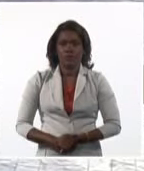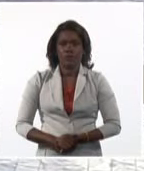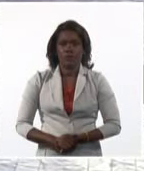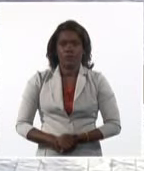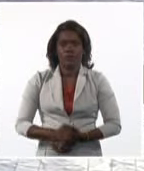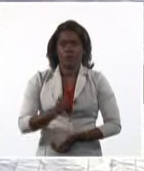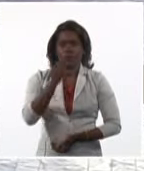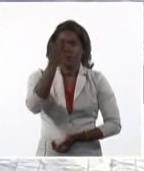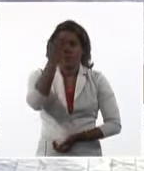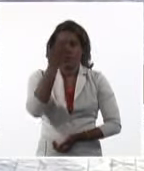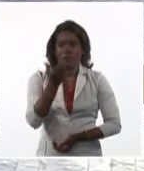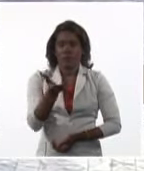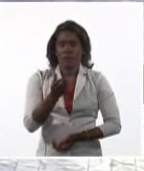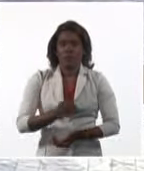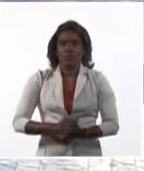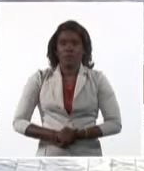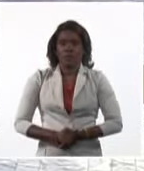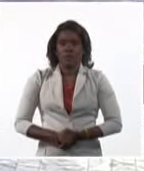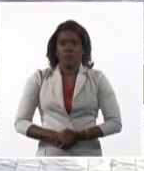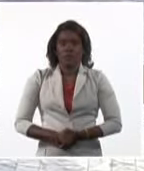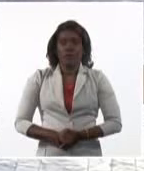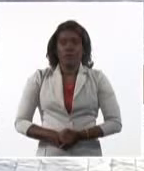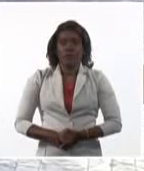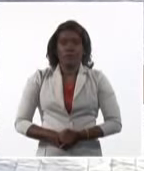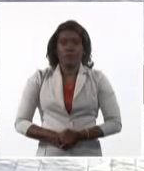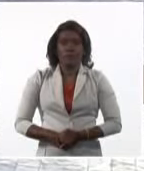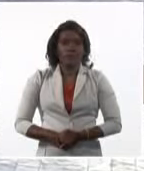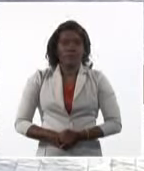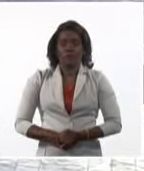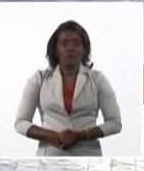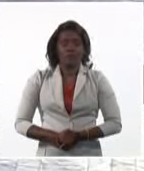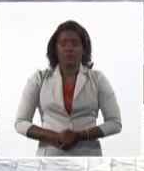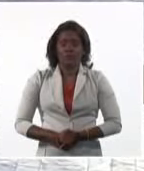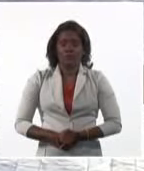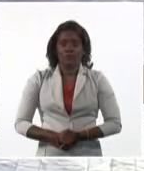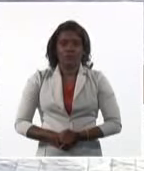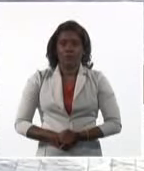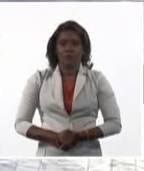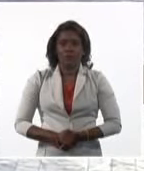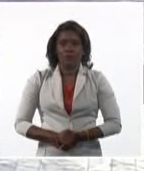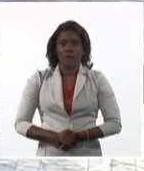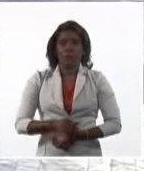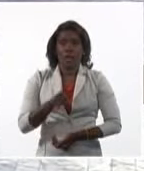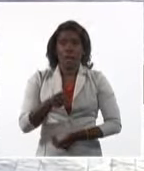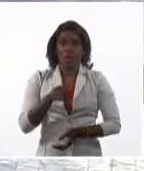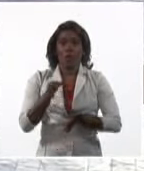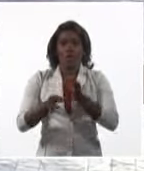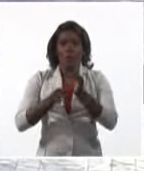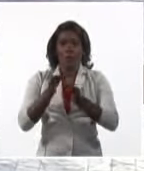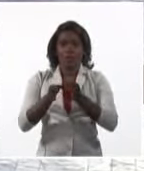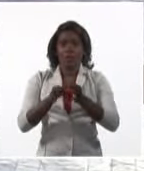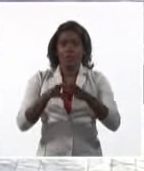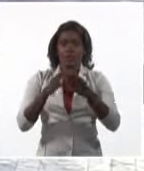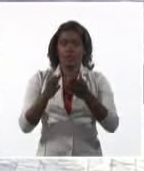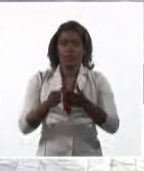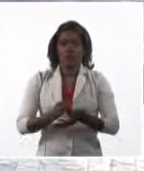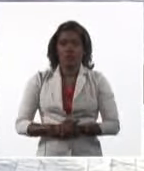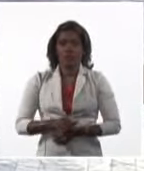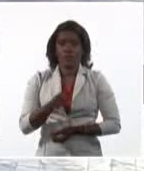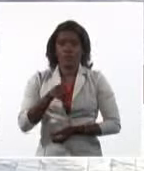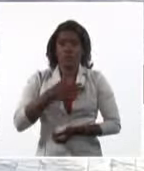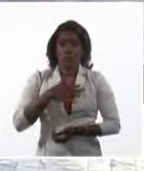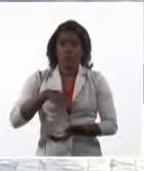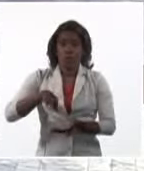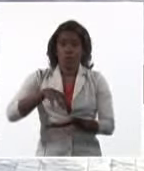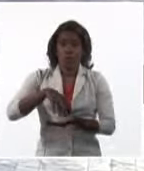Gracias, Alejandro. El saludo para ti y también para los amables televidentes que ahora mismo están en sintonía con este espacio informativo. Efectivamente, aquí en el Polideportivo Yayagua de